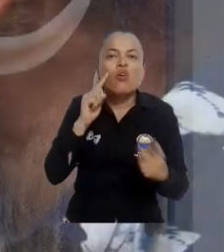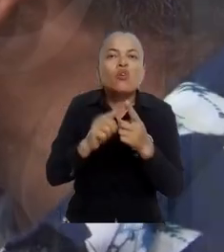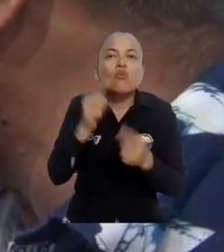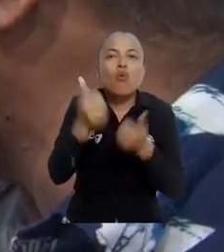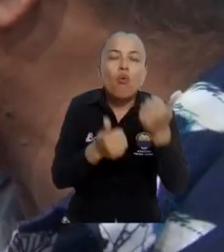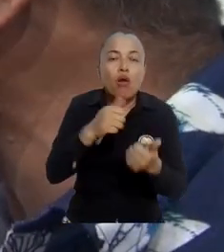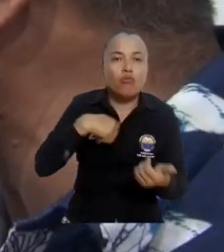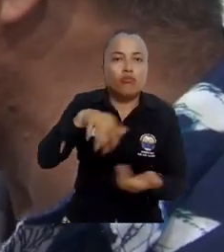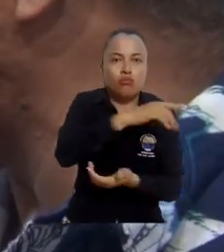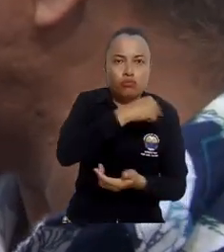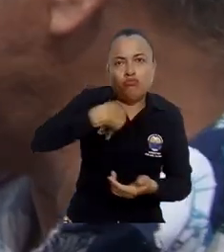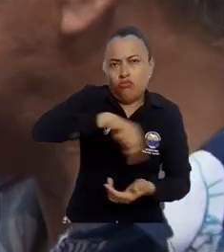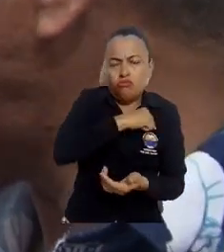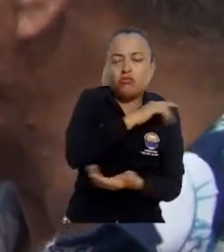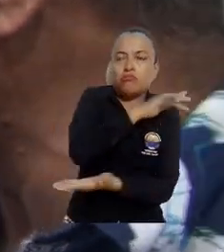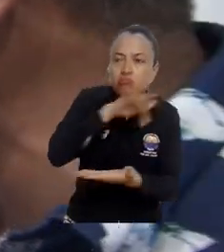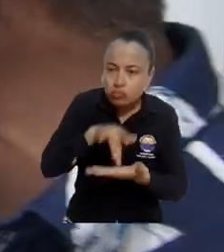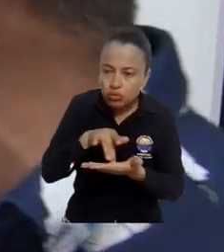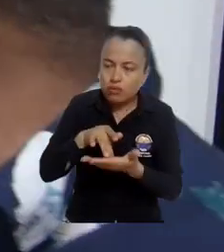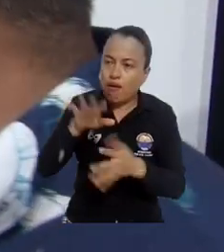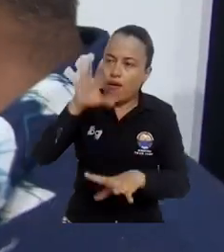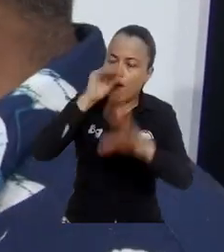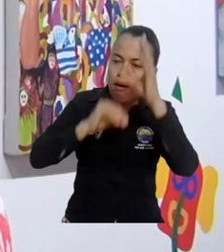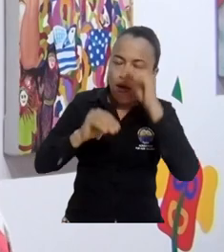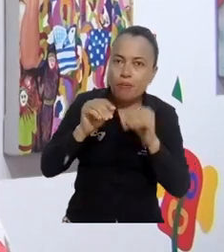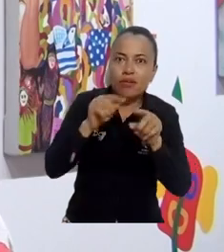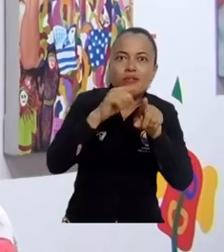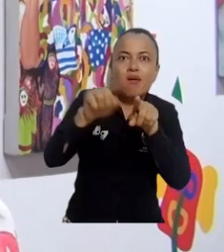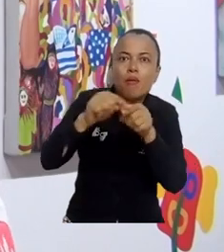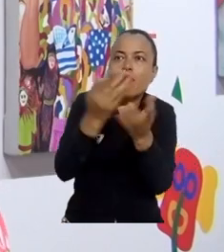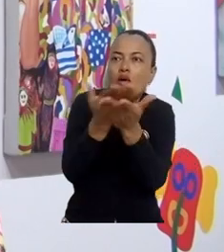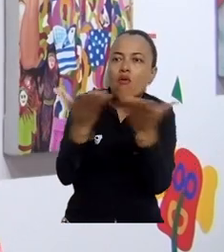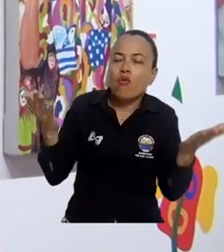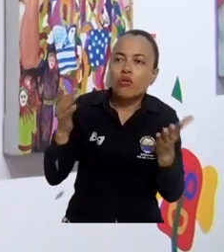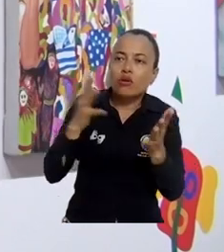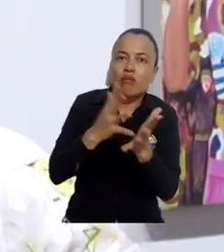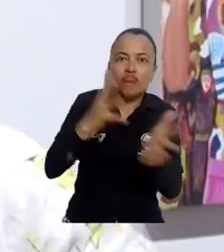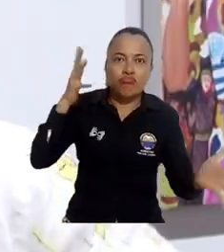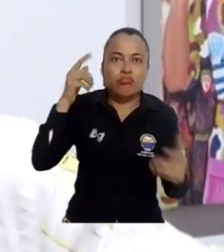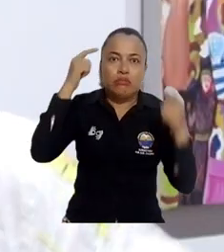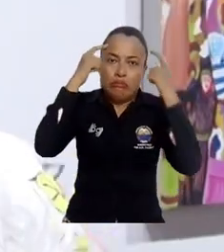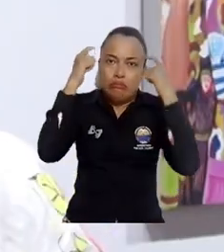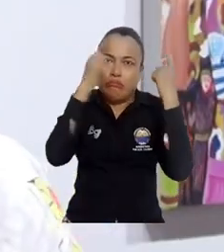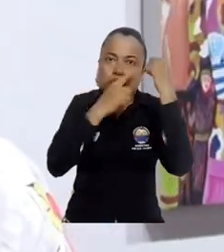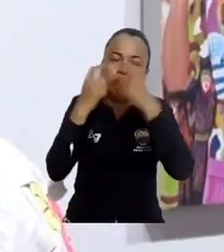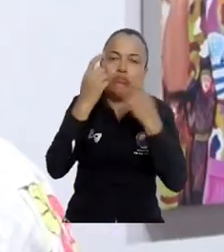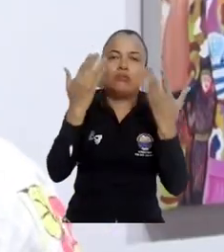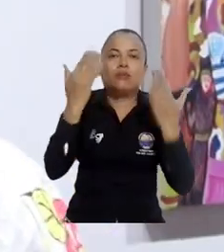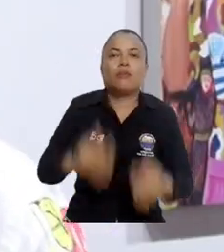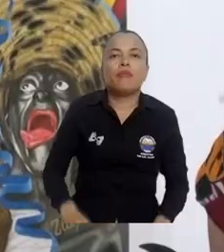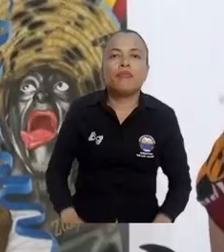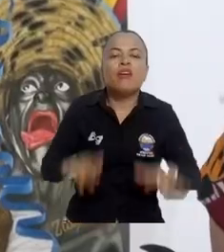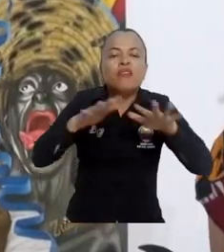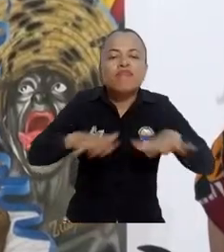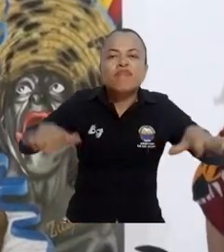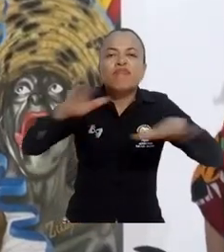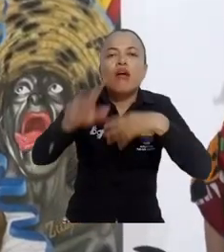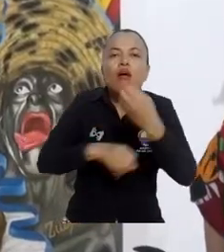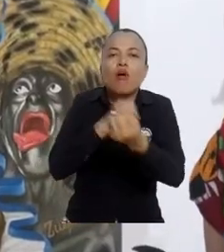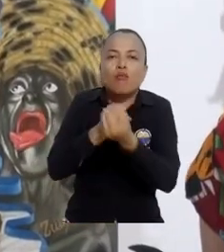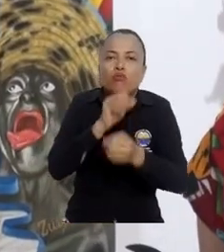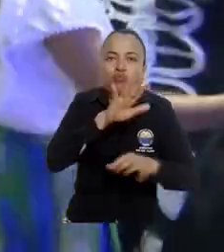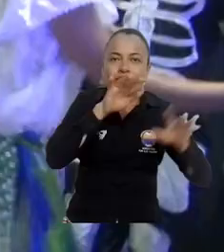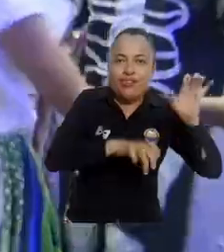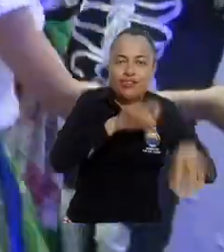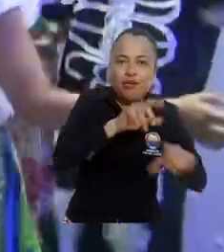porque realmente uno viene aquí y aprende todos estos elementos que están aquí que enriquece el pensamiento. Este espacio cuenta